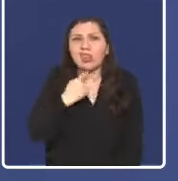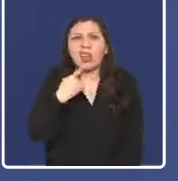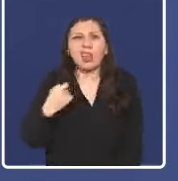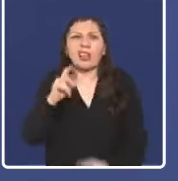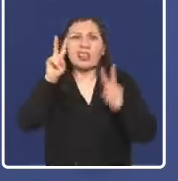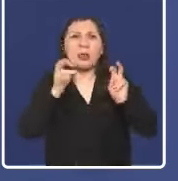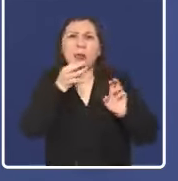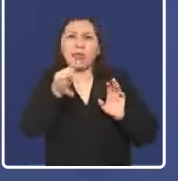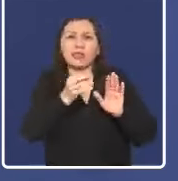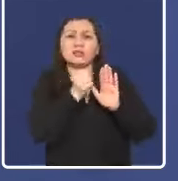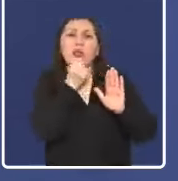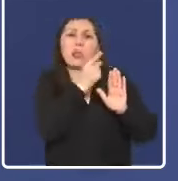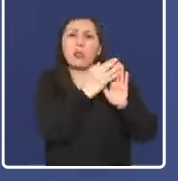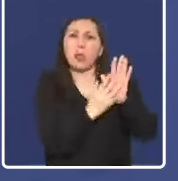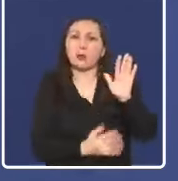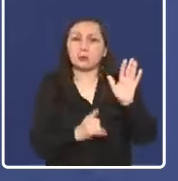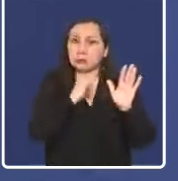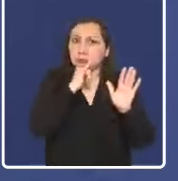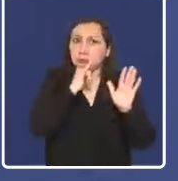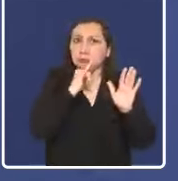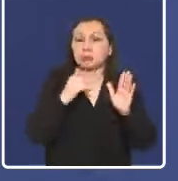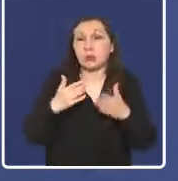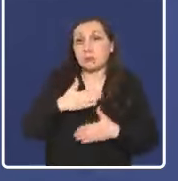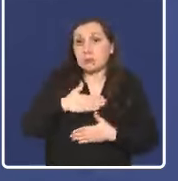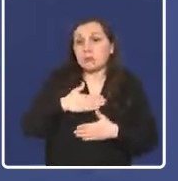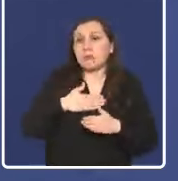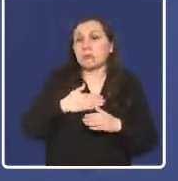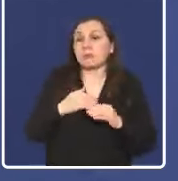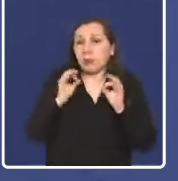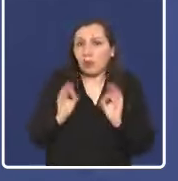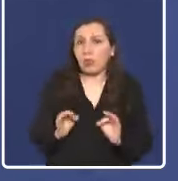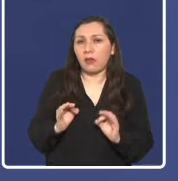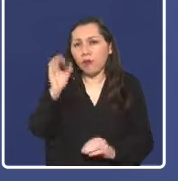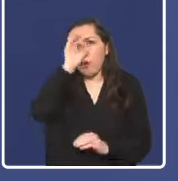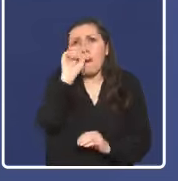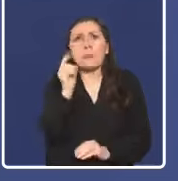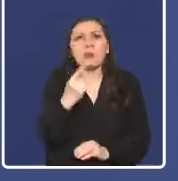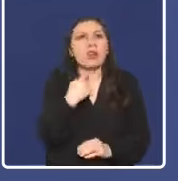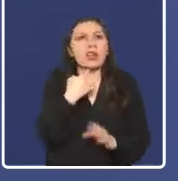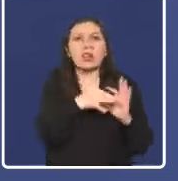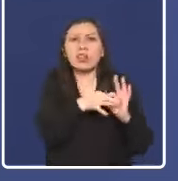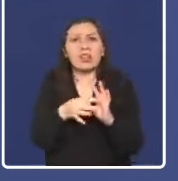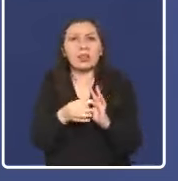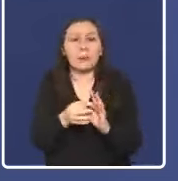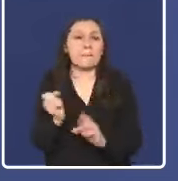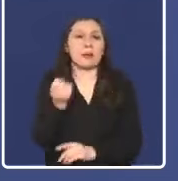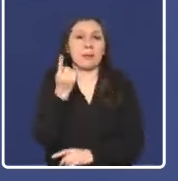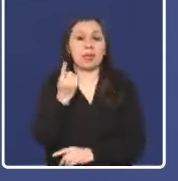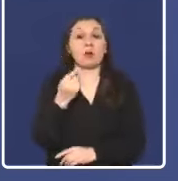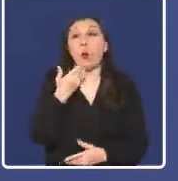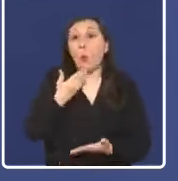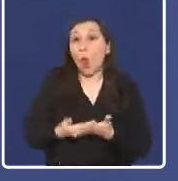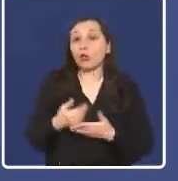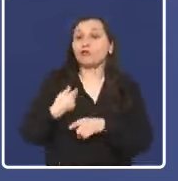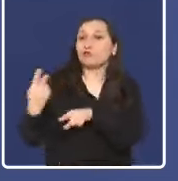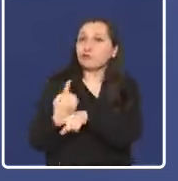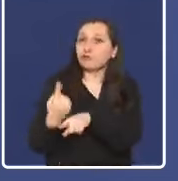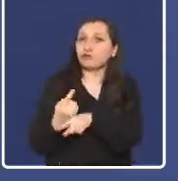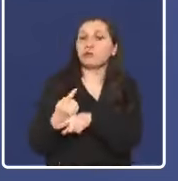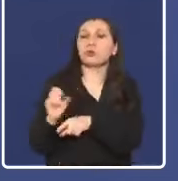de la denuncia. Por lo tanto, lo mínimo, desde mi punto de vista, era saber de qué estábamos hablando. En el momento que yo hablo